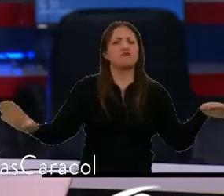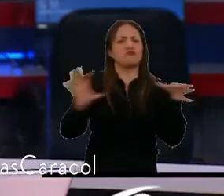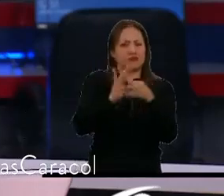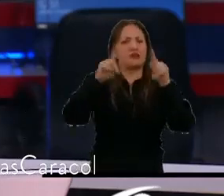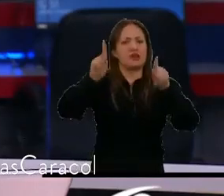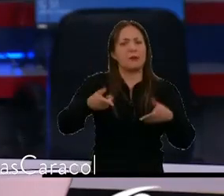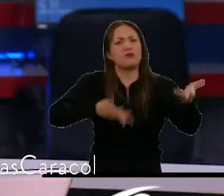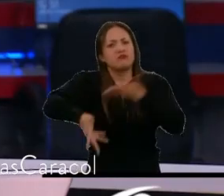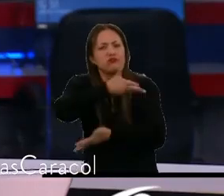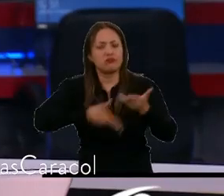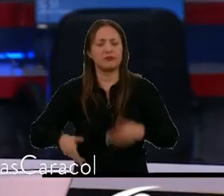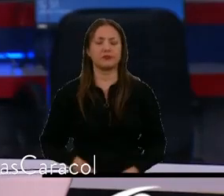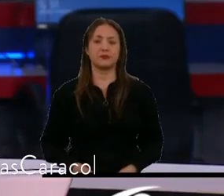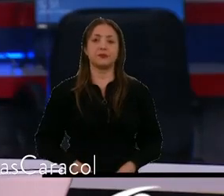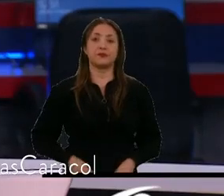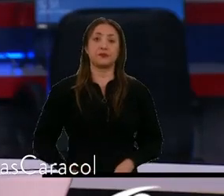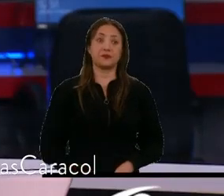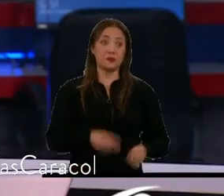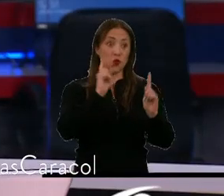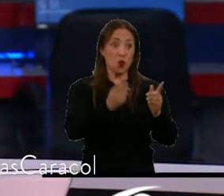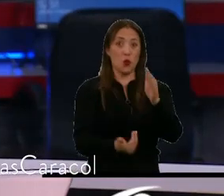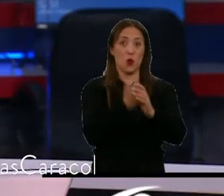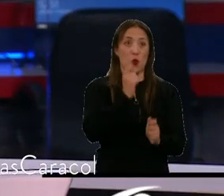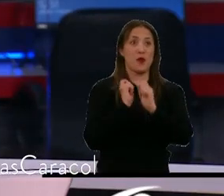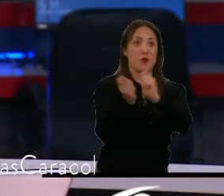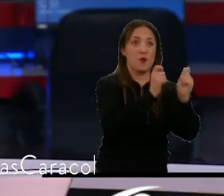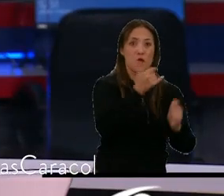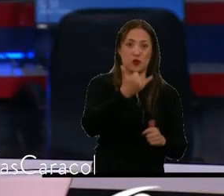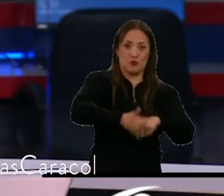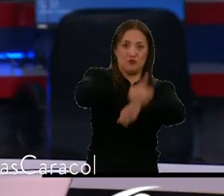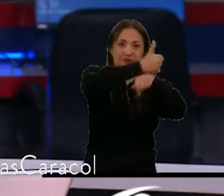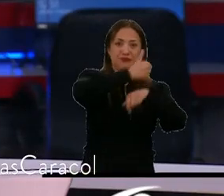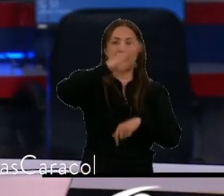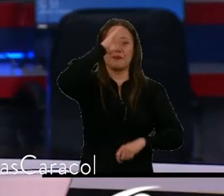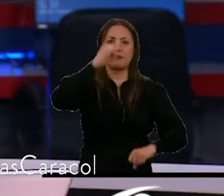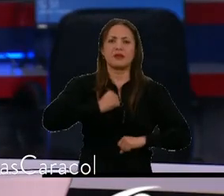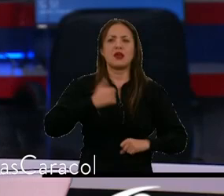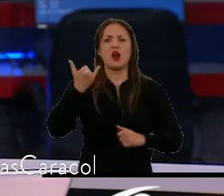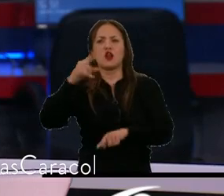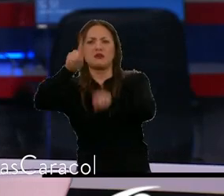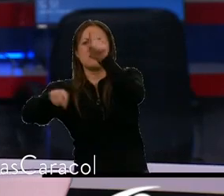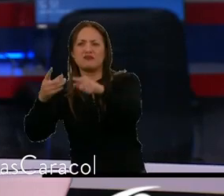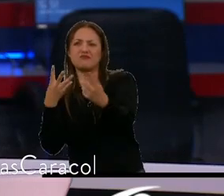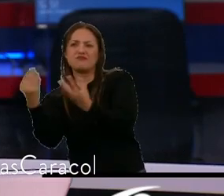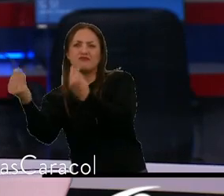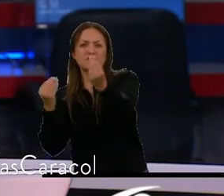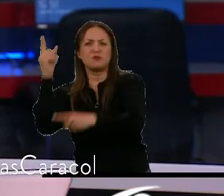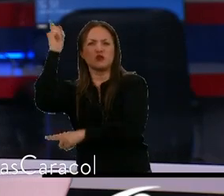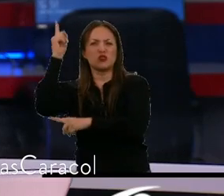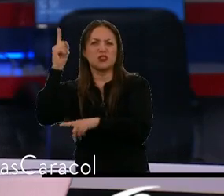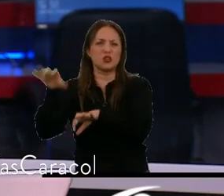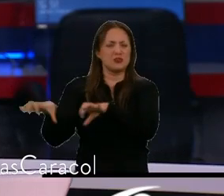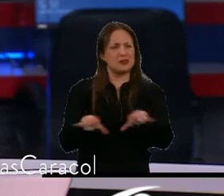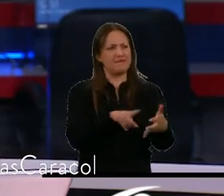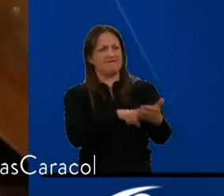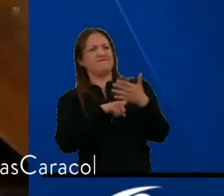En la designación de la nueva cúpula militar hay diversas reacciones de sectores políticos. Esto es lo que han dicho.